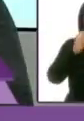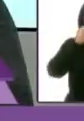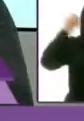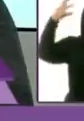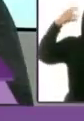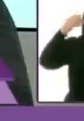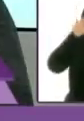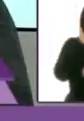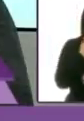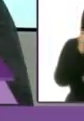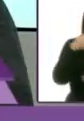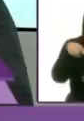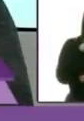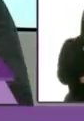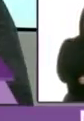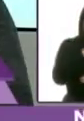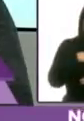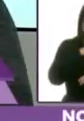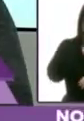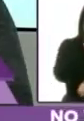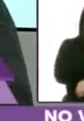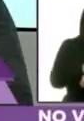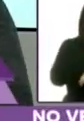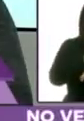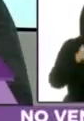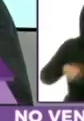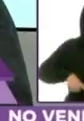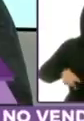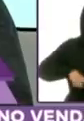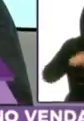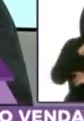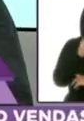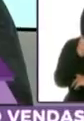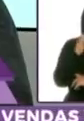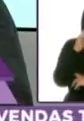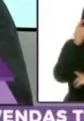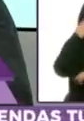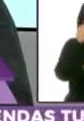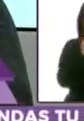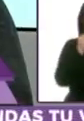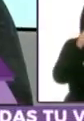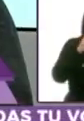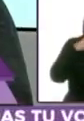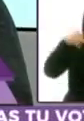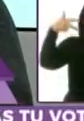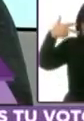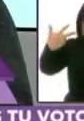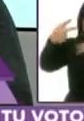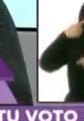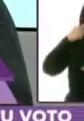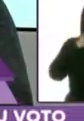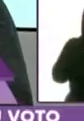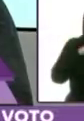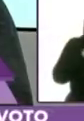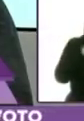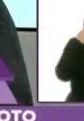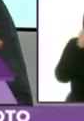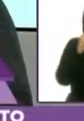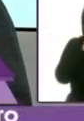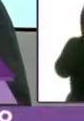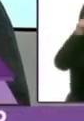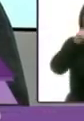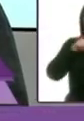investigaciones muy robustas, muy bien hechas, y pues está el beneficio de la duda de esta chica que da a conocer